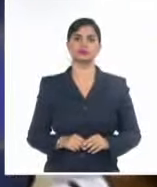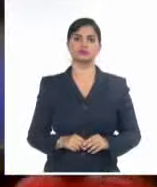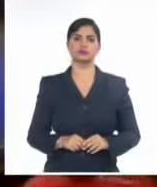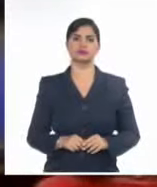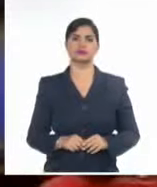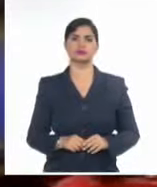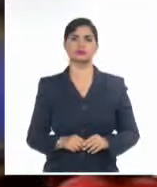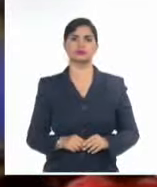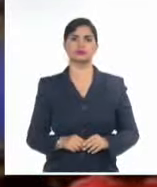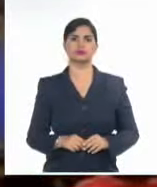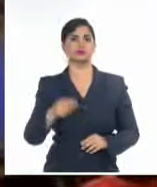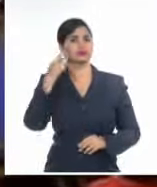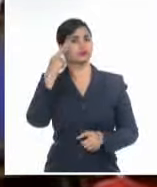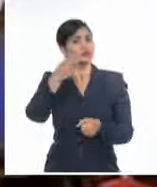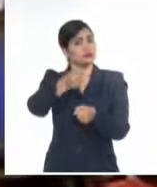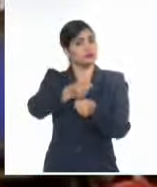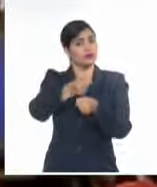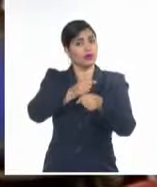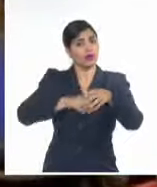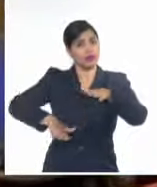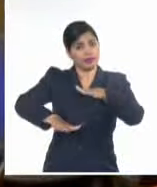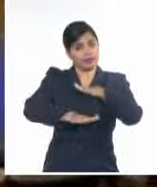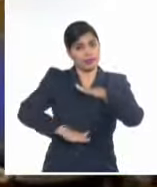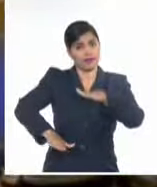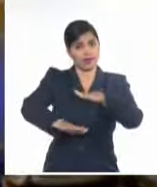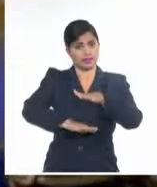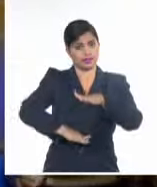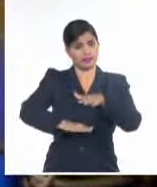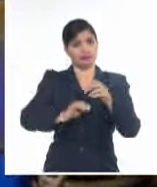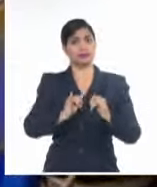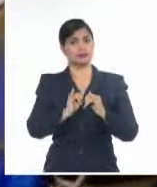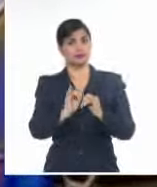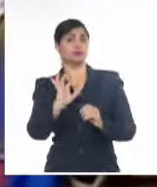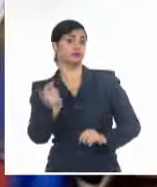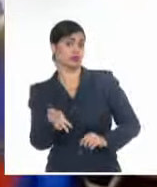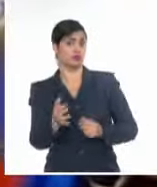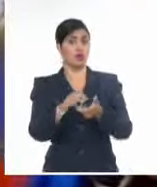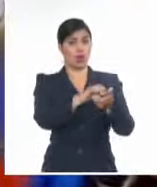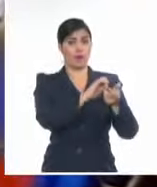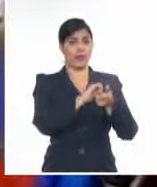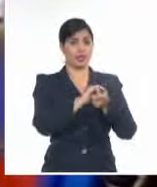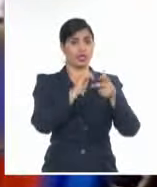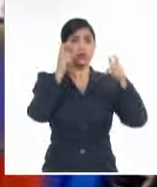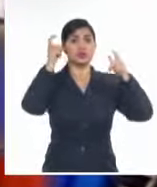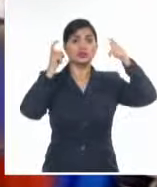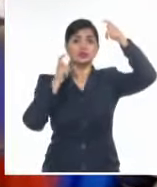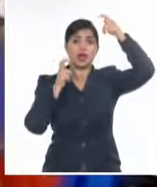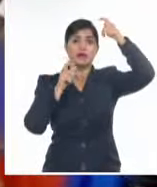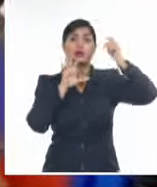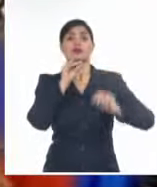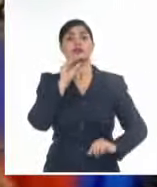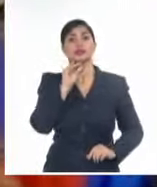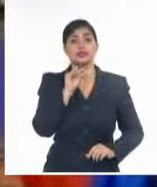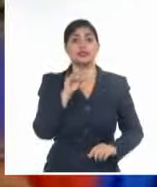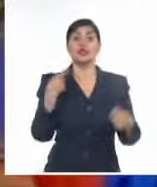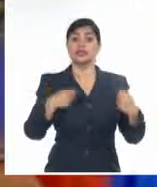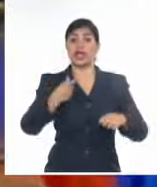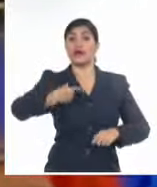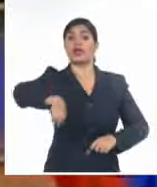decimos, que el mismo compañero Chávez decía, hay que ir de casa en